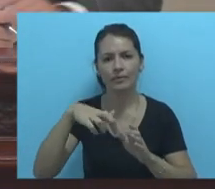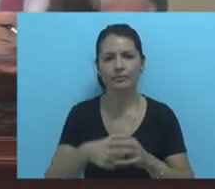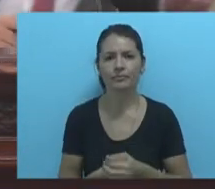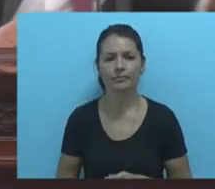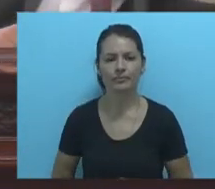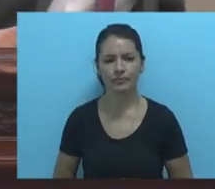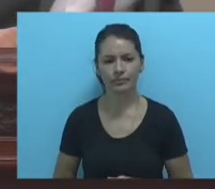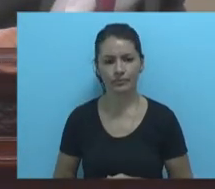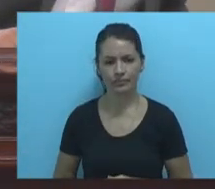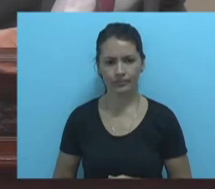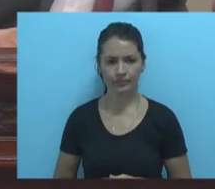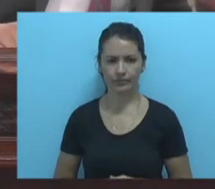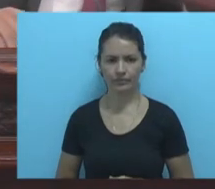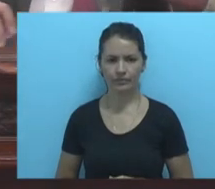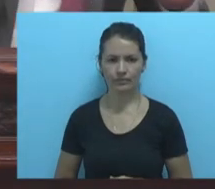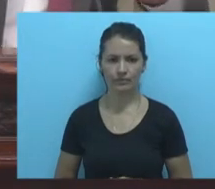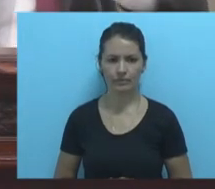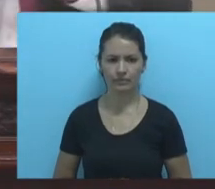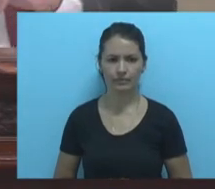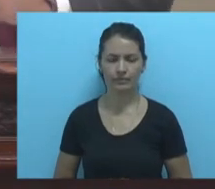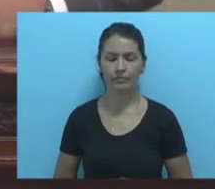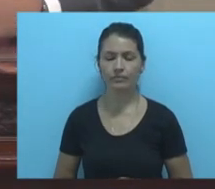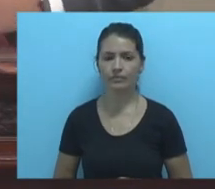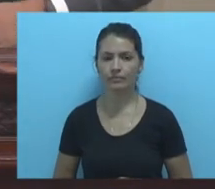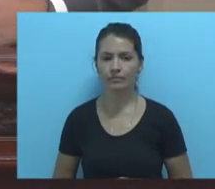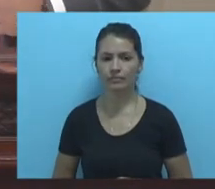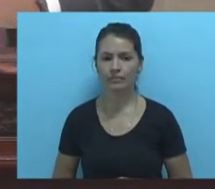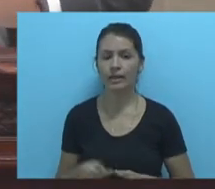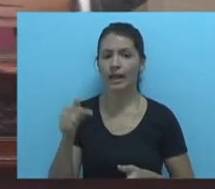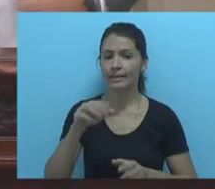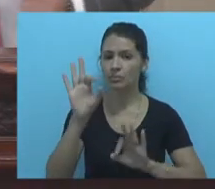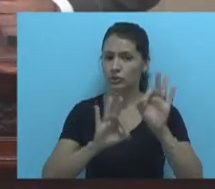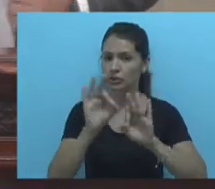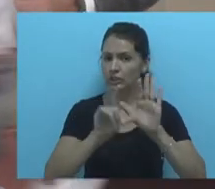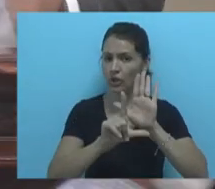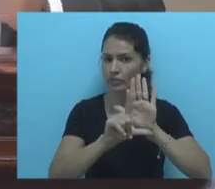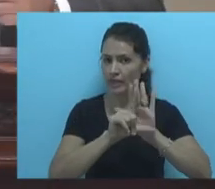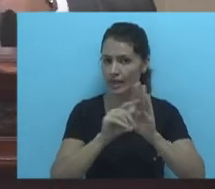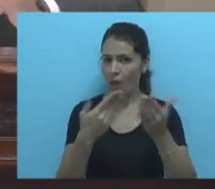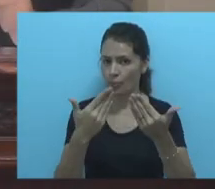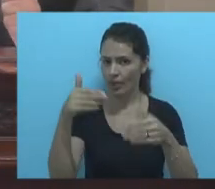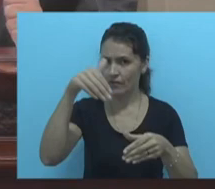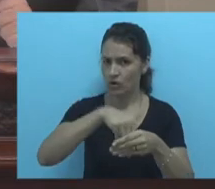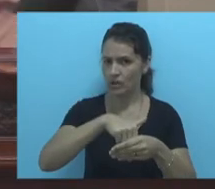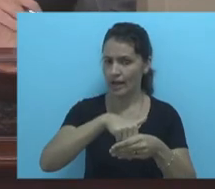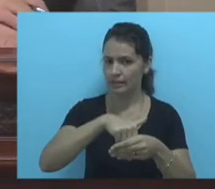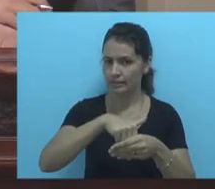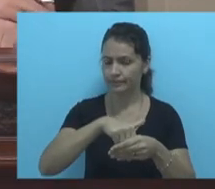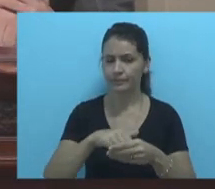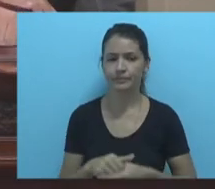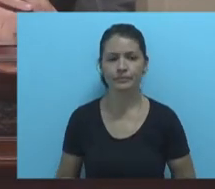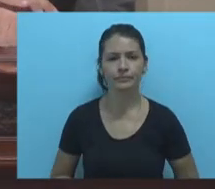4929. Voy a poner a consideración el tratamiento sobre tablas del proyecto de ley leído por secretarías. A